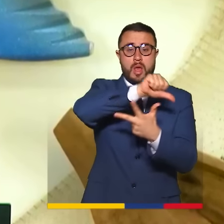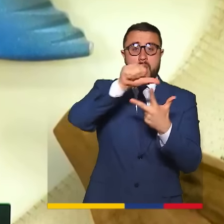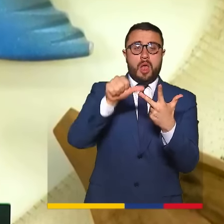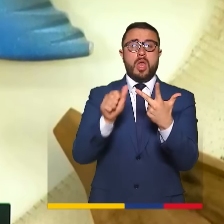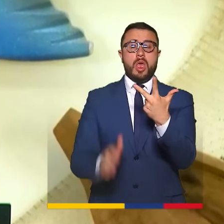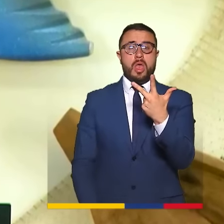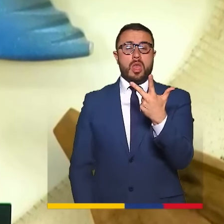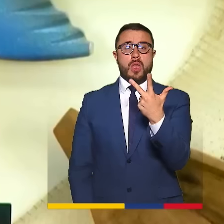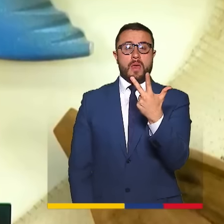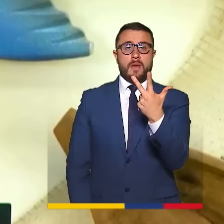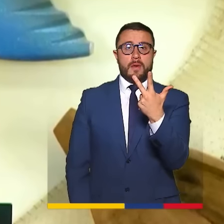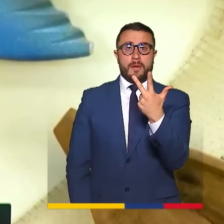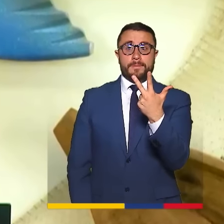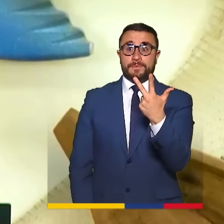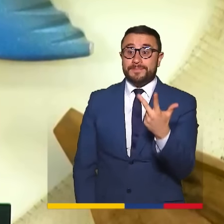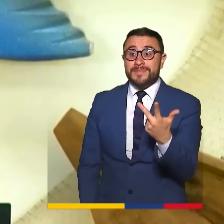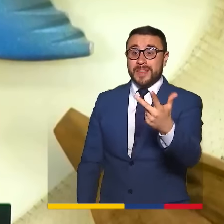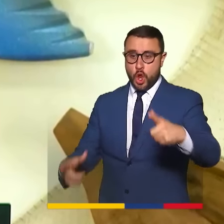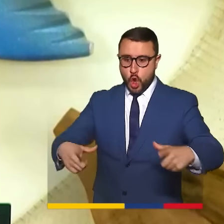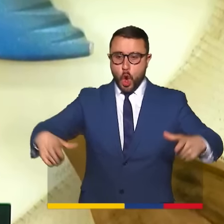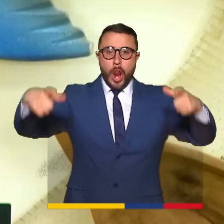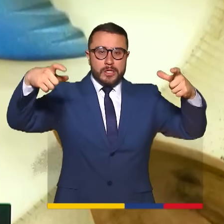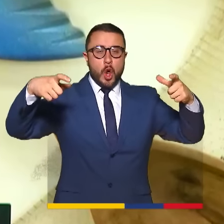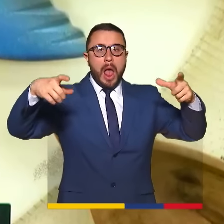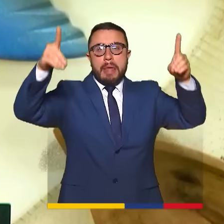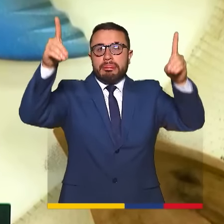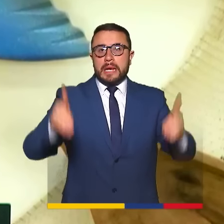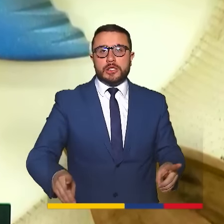para que saliera de allí elegida una mujer